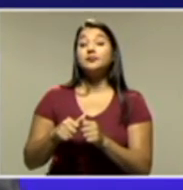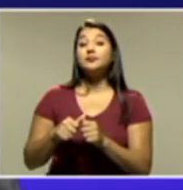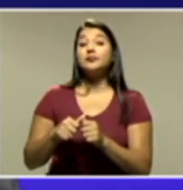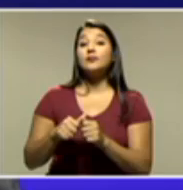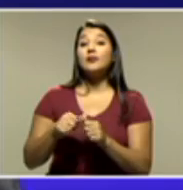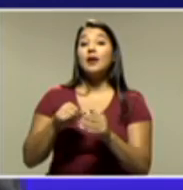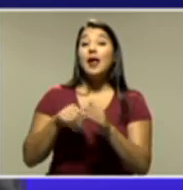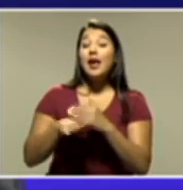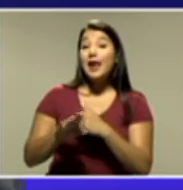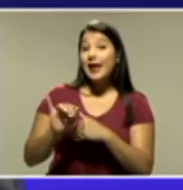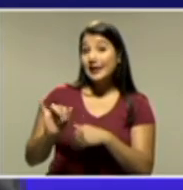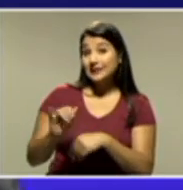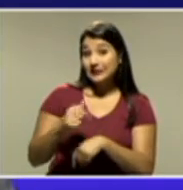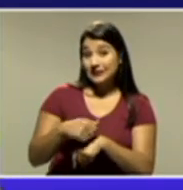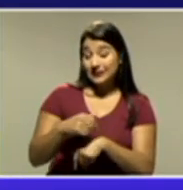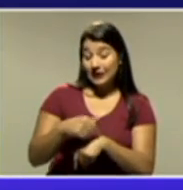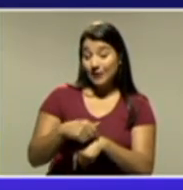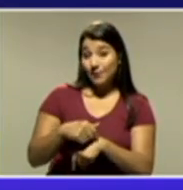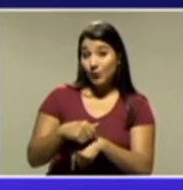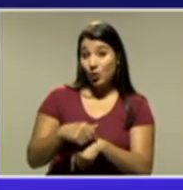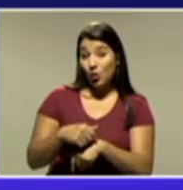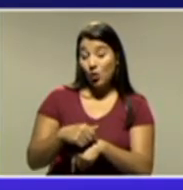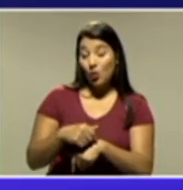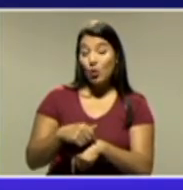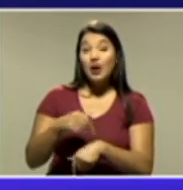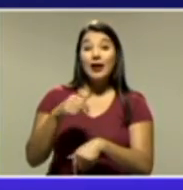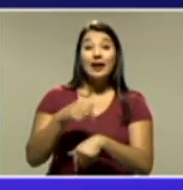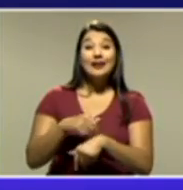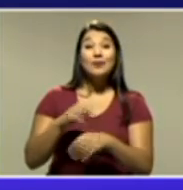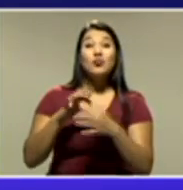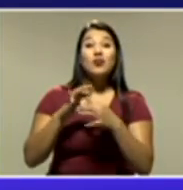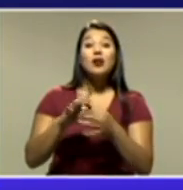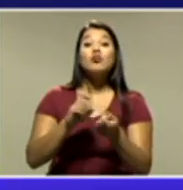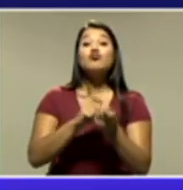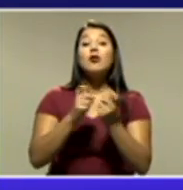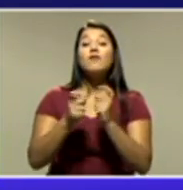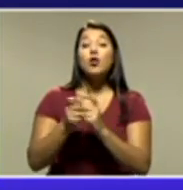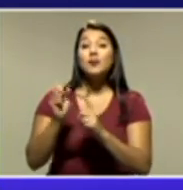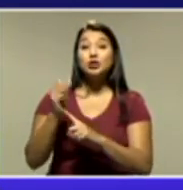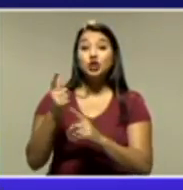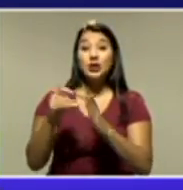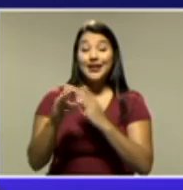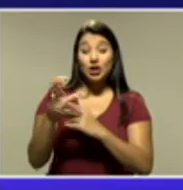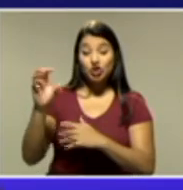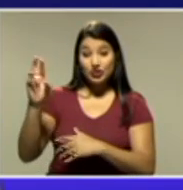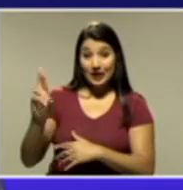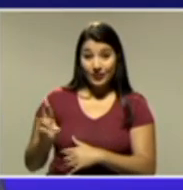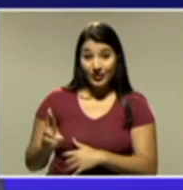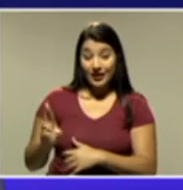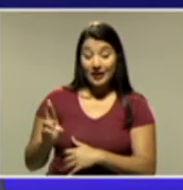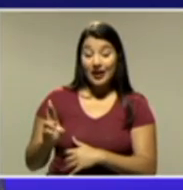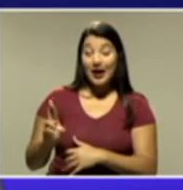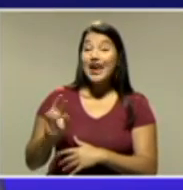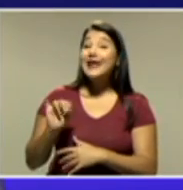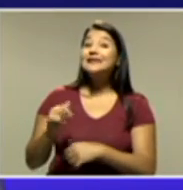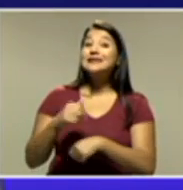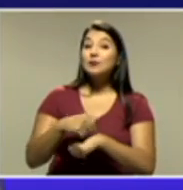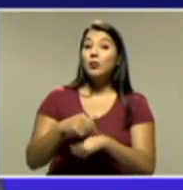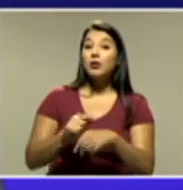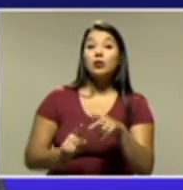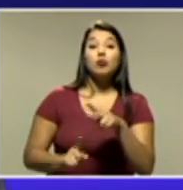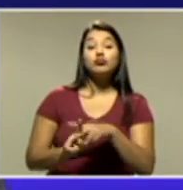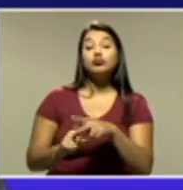esa época, en la época de la reforma social en Costa Rica, hubo una guerra